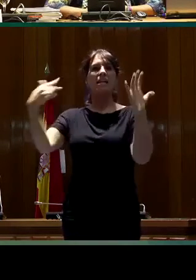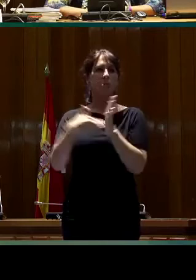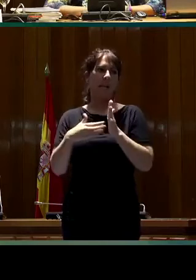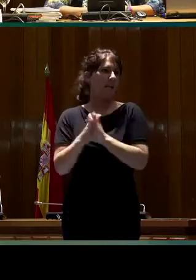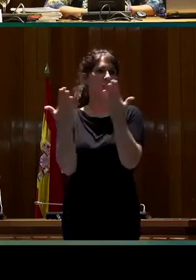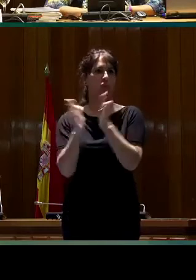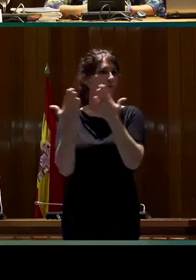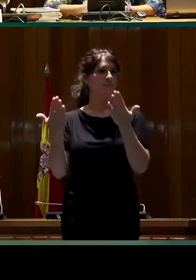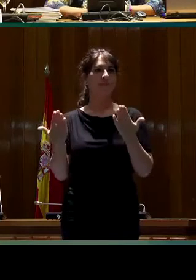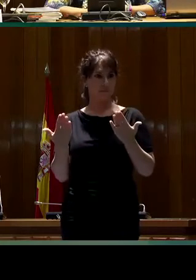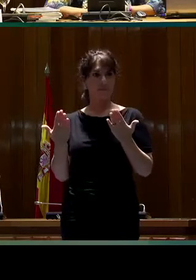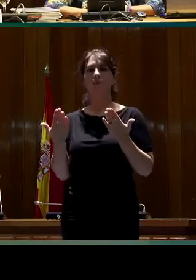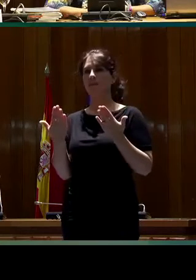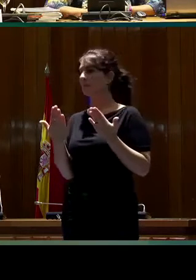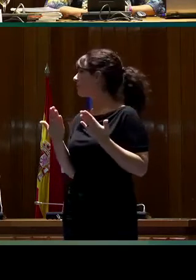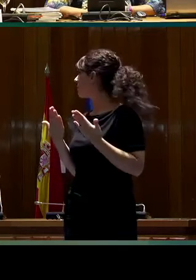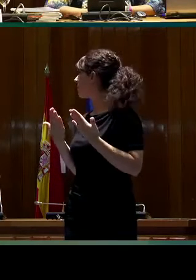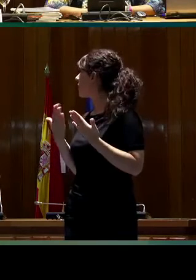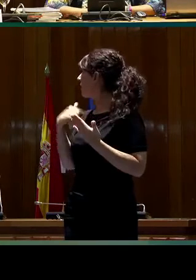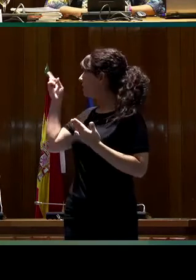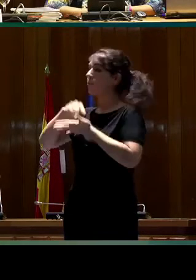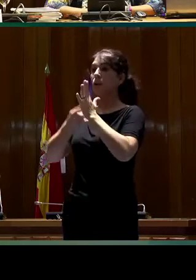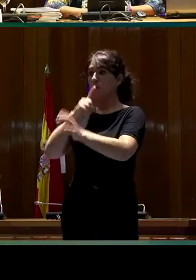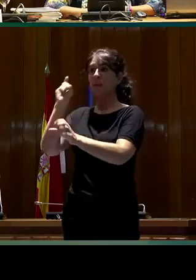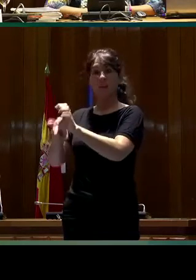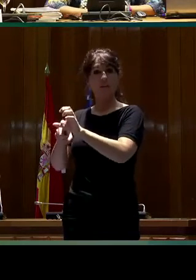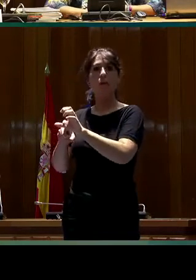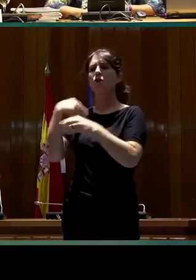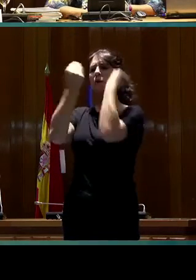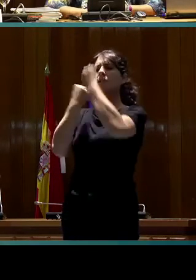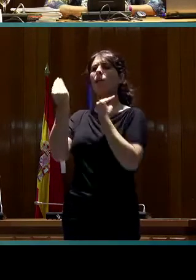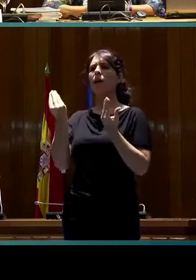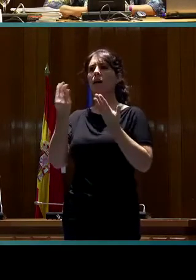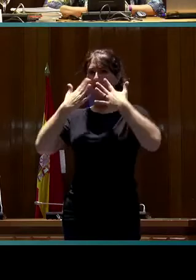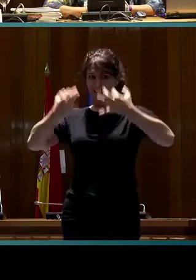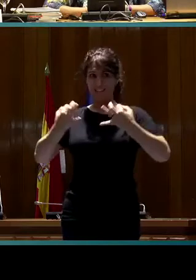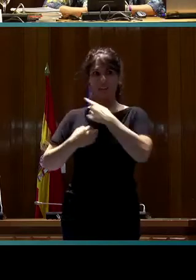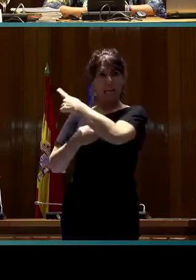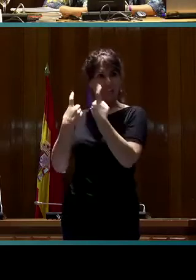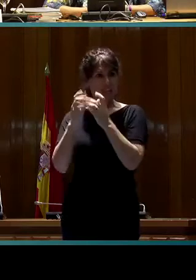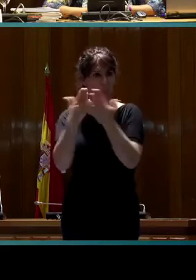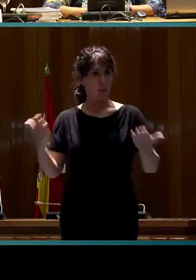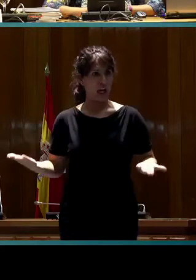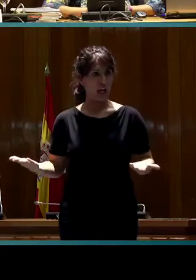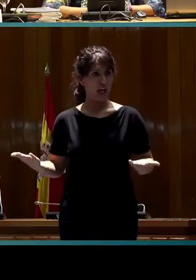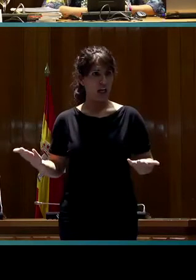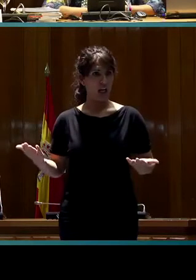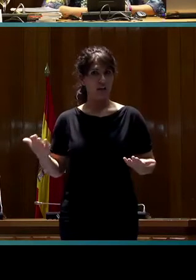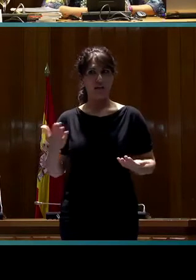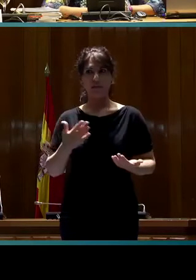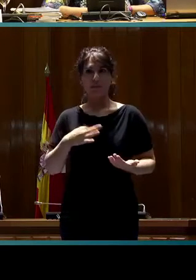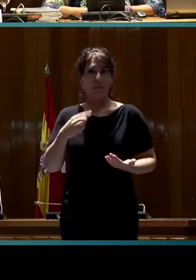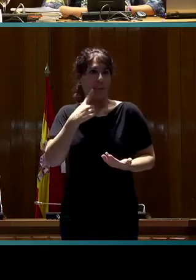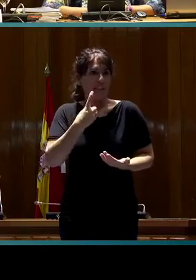tengo gente, cuando sabían que yo participaba en este proyecto, que me preguntaban, ¿pero realmente en África necesitan una biblioteca? ¿Y no necesitarán antes